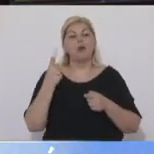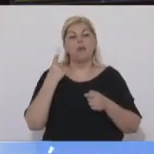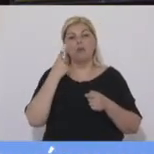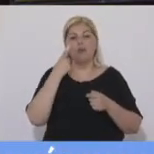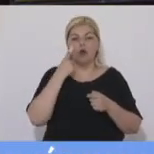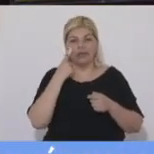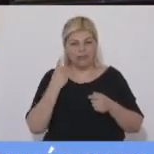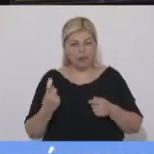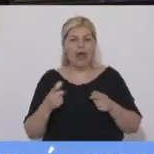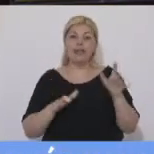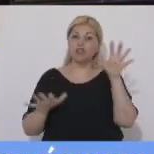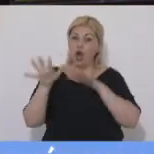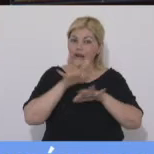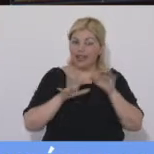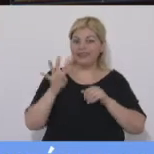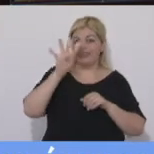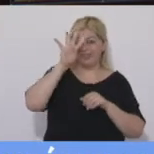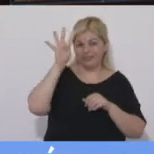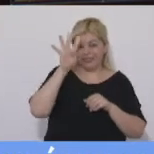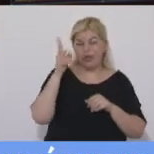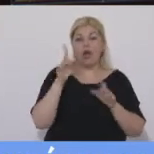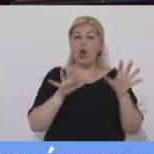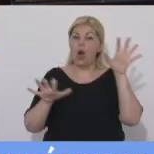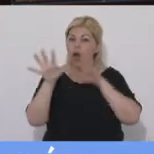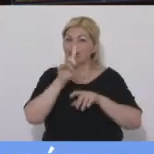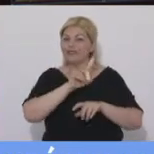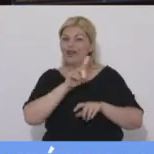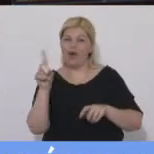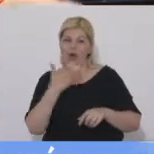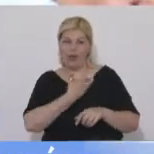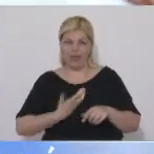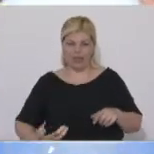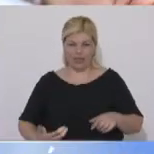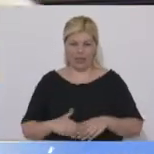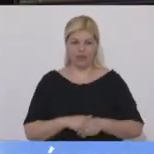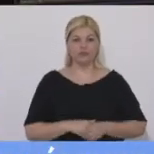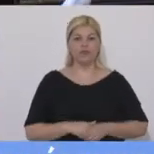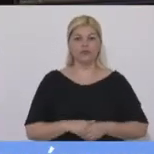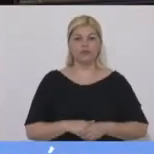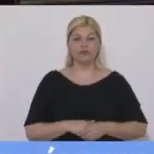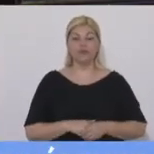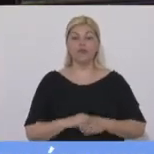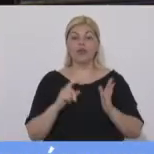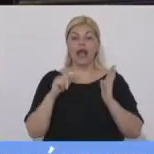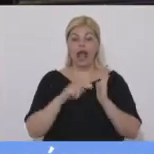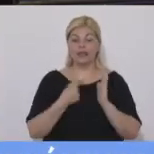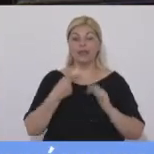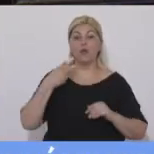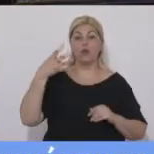municipales, organizaciones indígenas y organizaciones no gubernamentales. Artículo